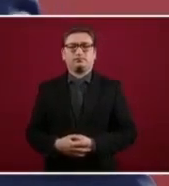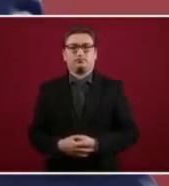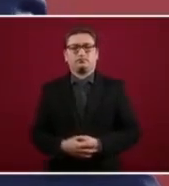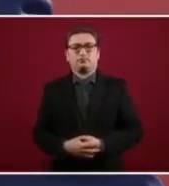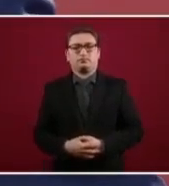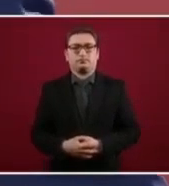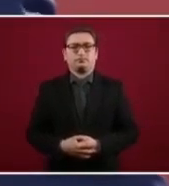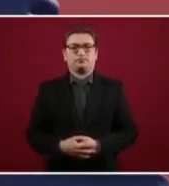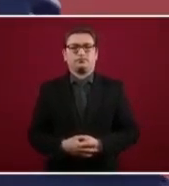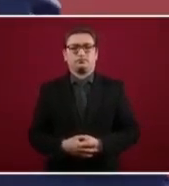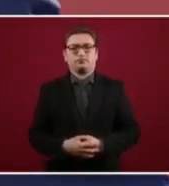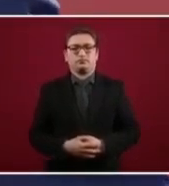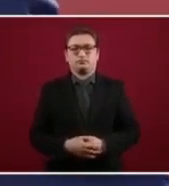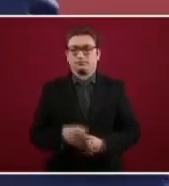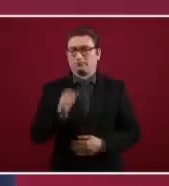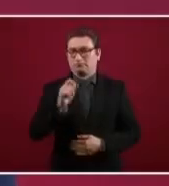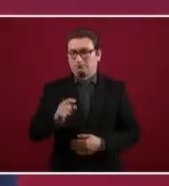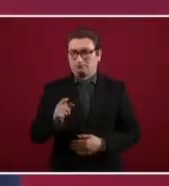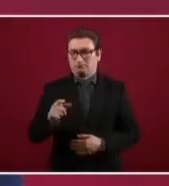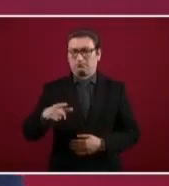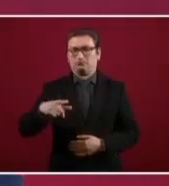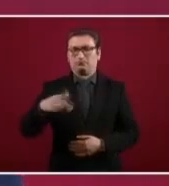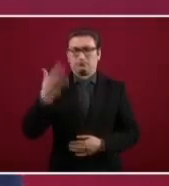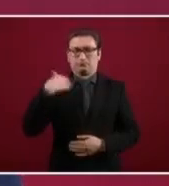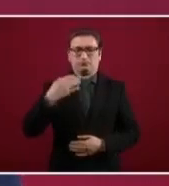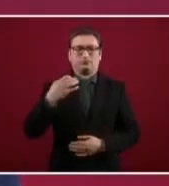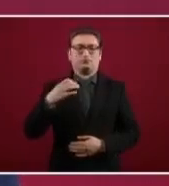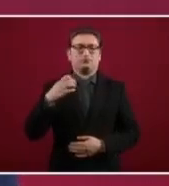en el gobierno de felipe calderón